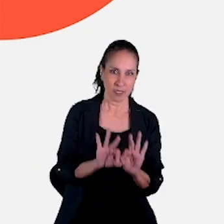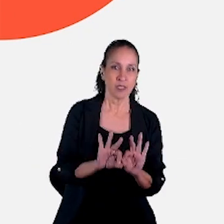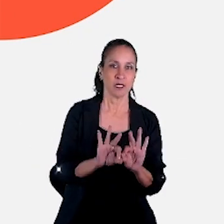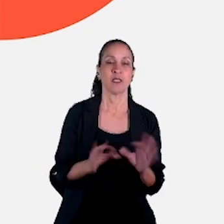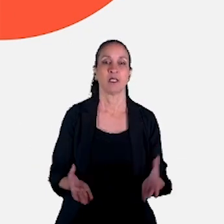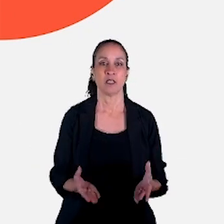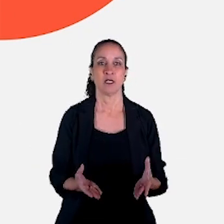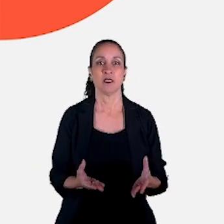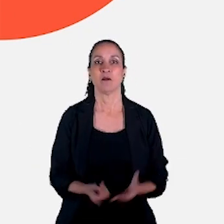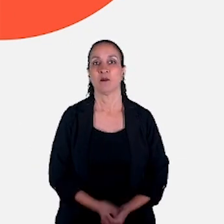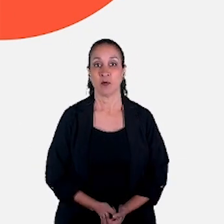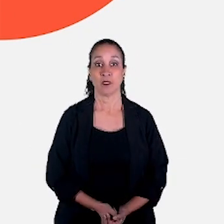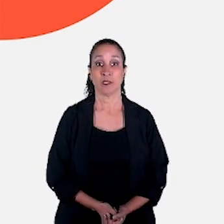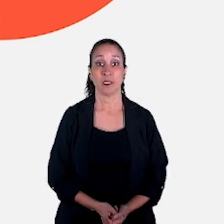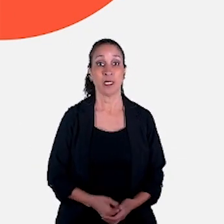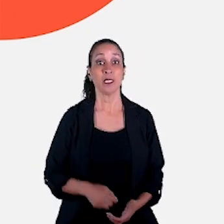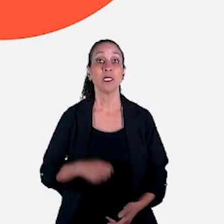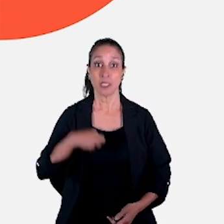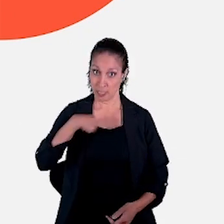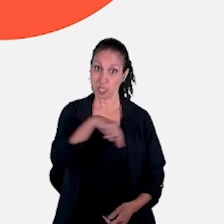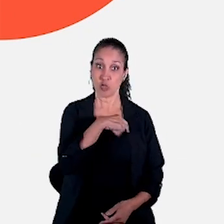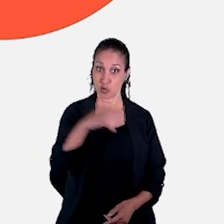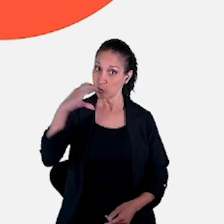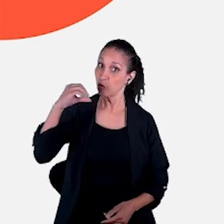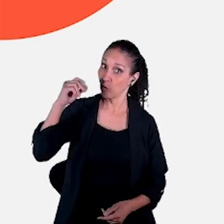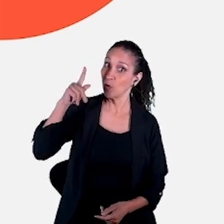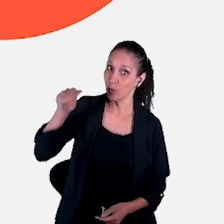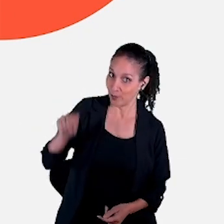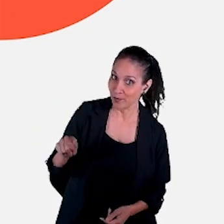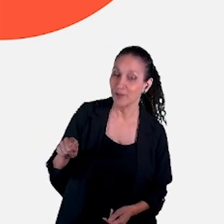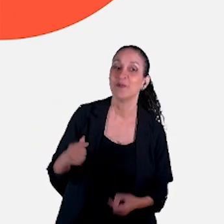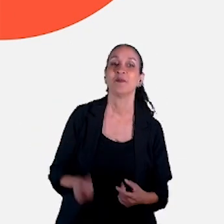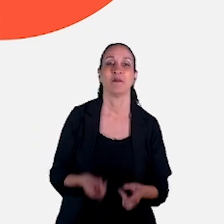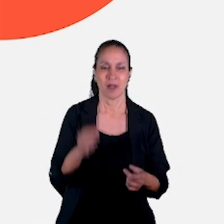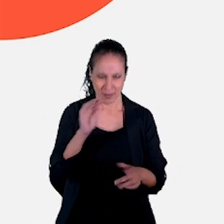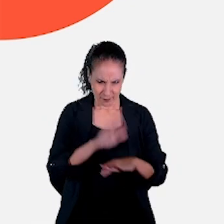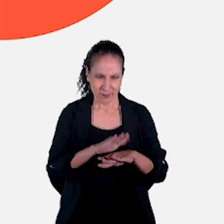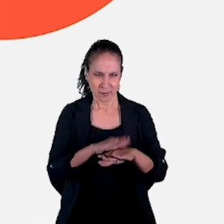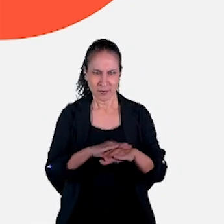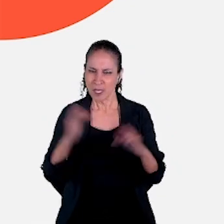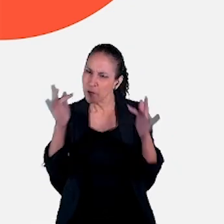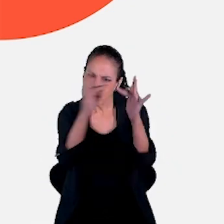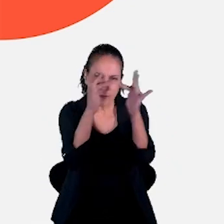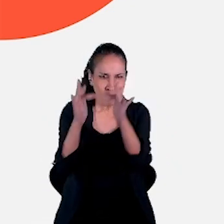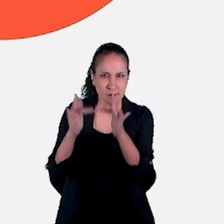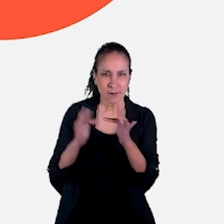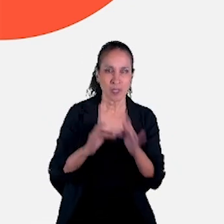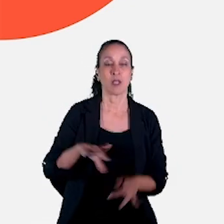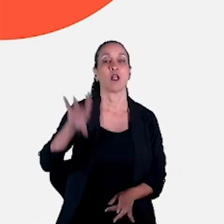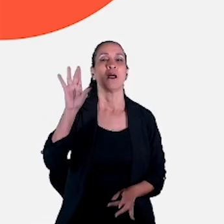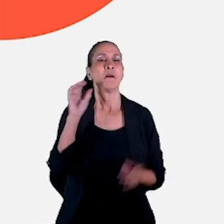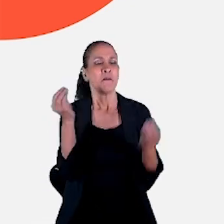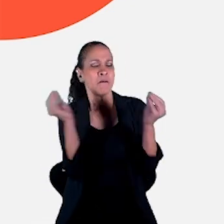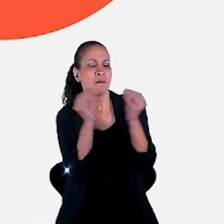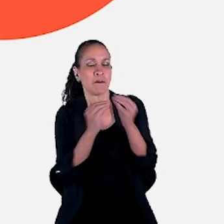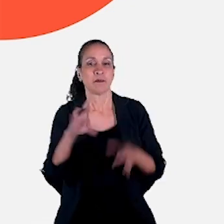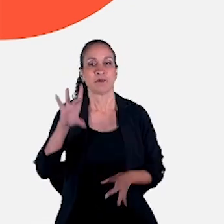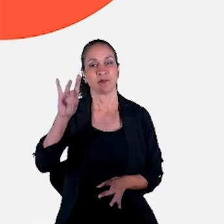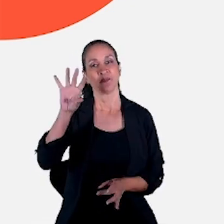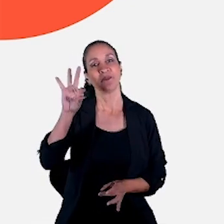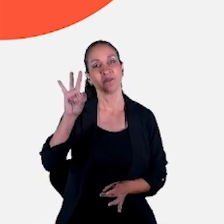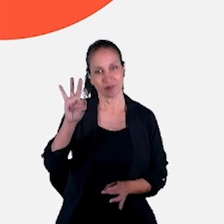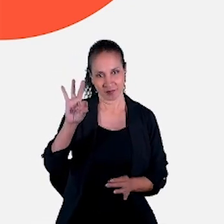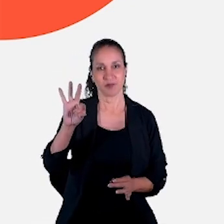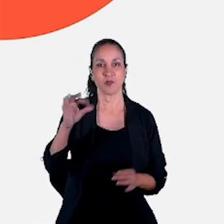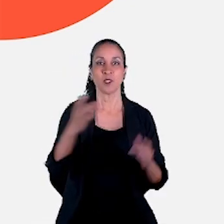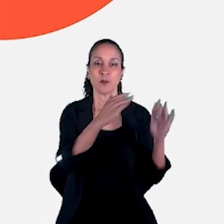y el stopover de nuestra línea bandera copa te permitirá conectarte con más de 89 ciudades en el mundo para tener una vacación